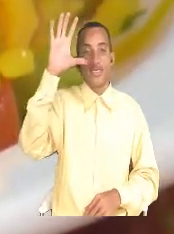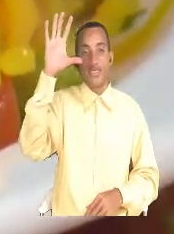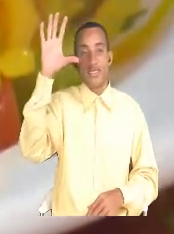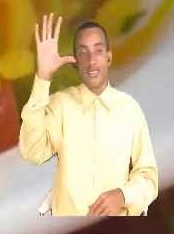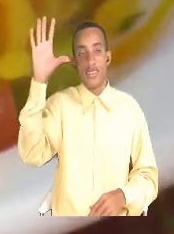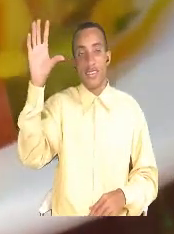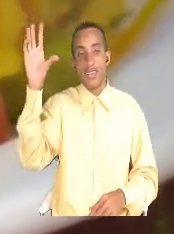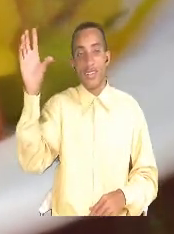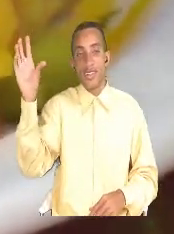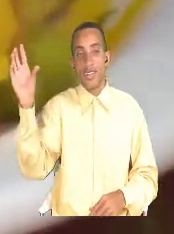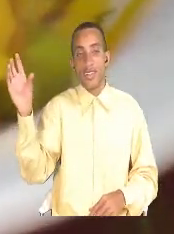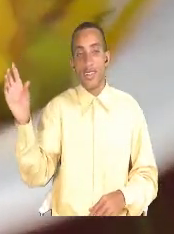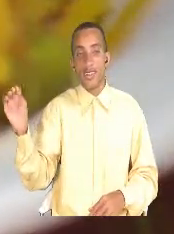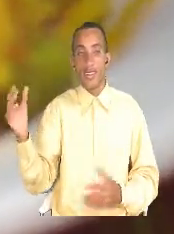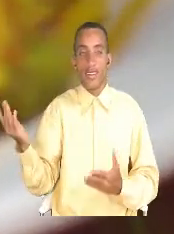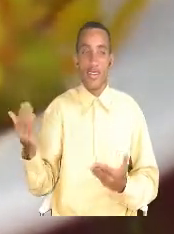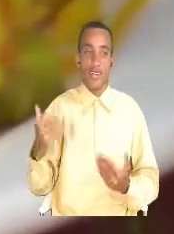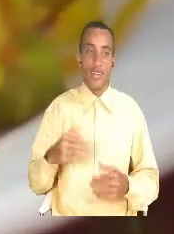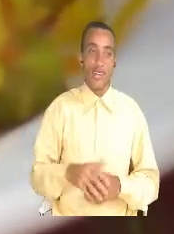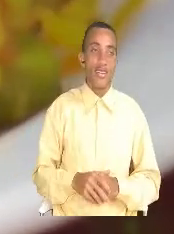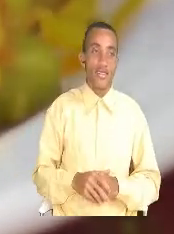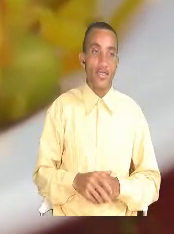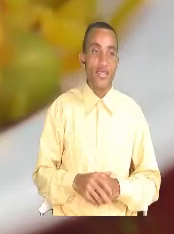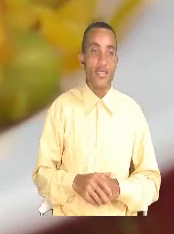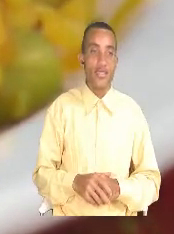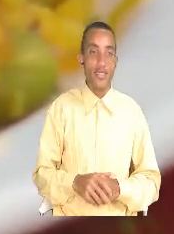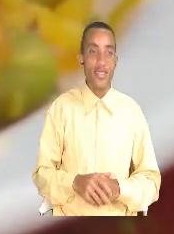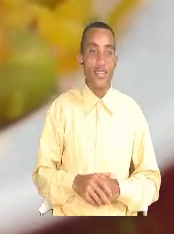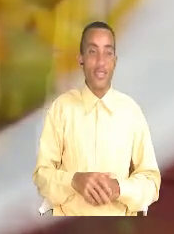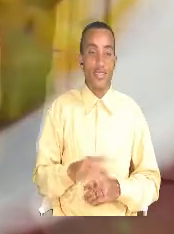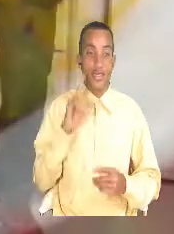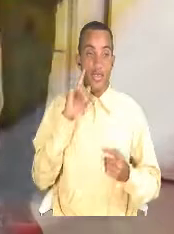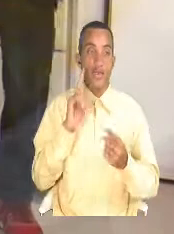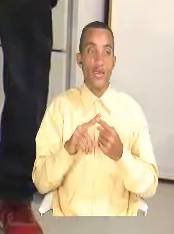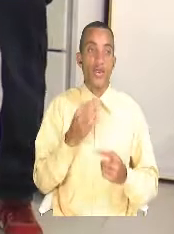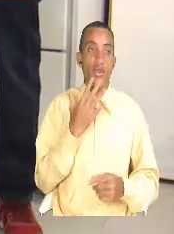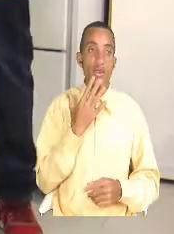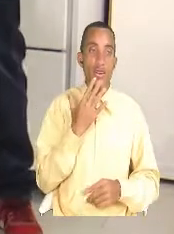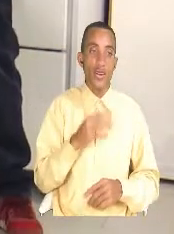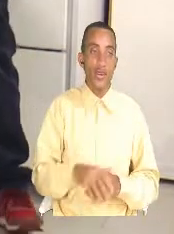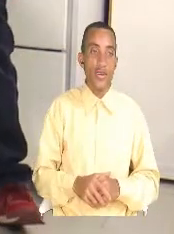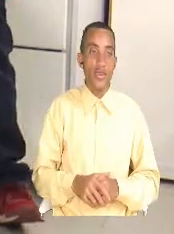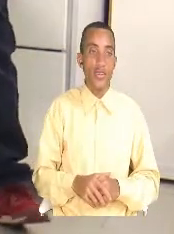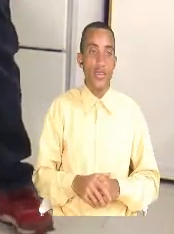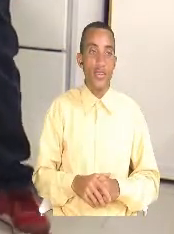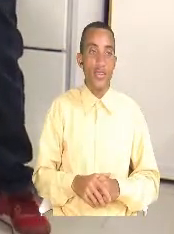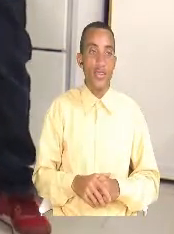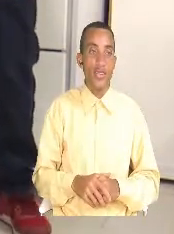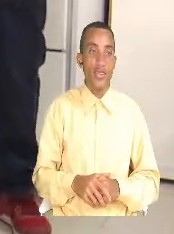Bien, ¿sí ven que queda muy colorido? Y es la idea en esta Semana Santa. Bien caribeño.